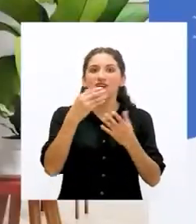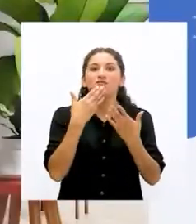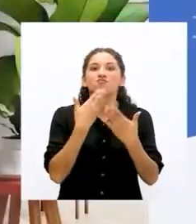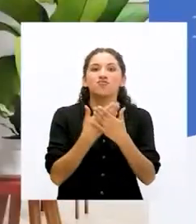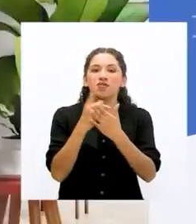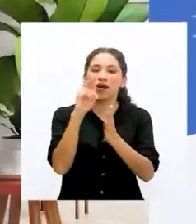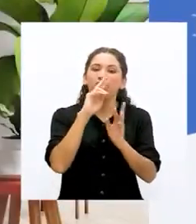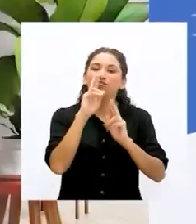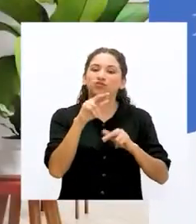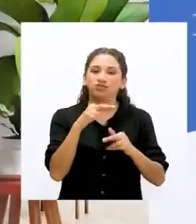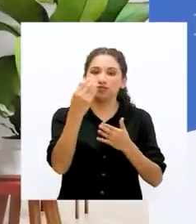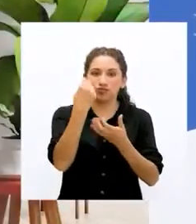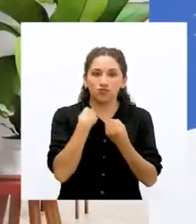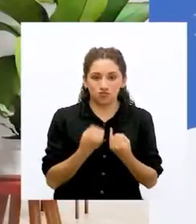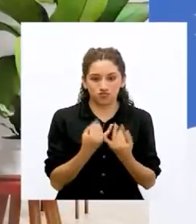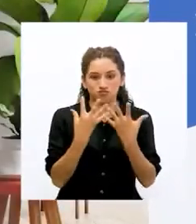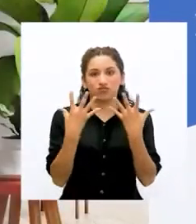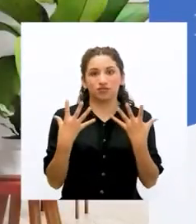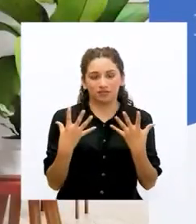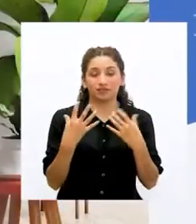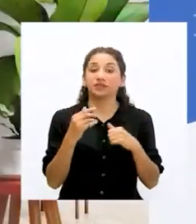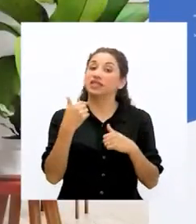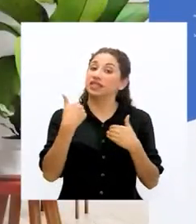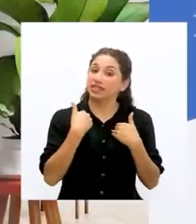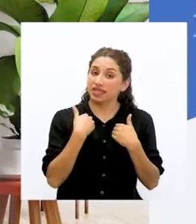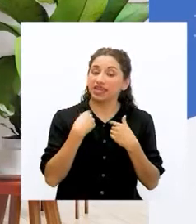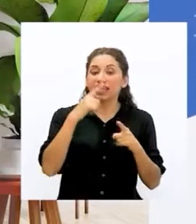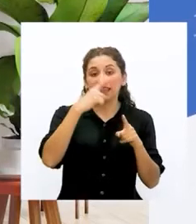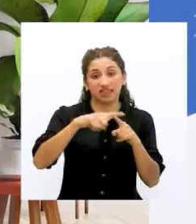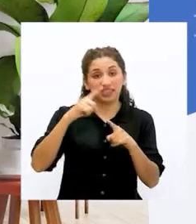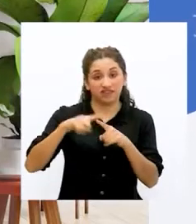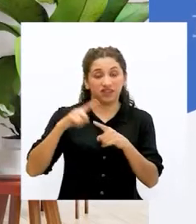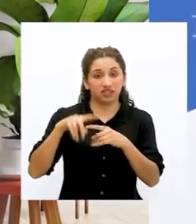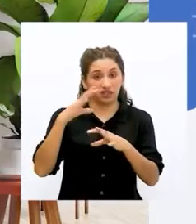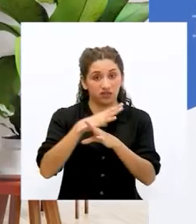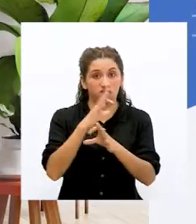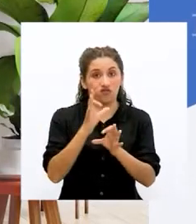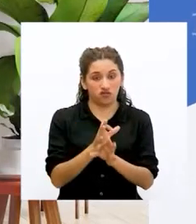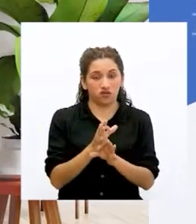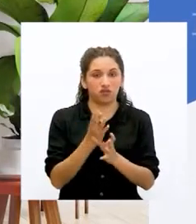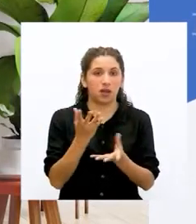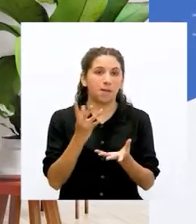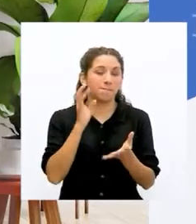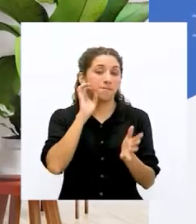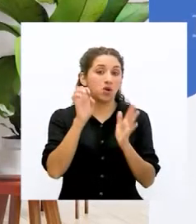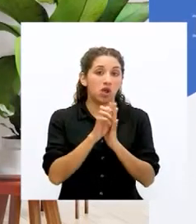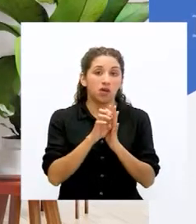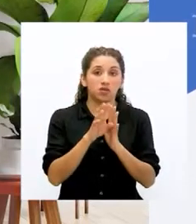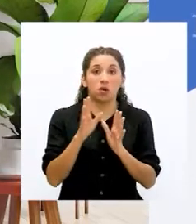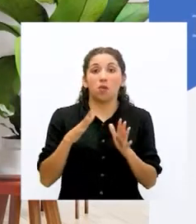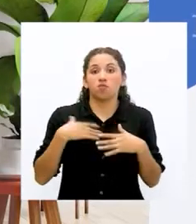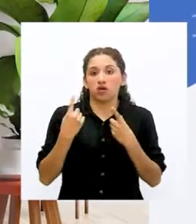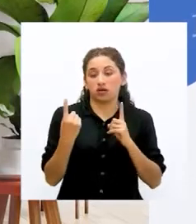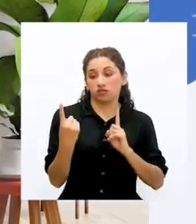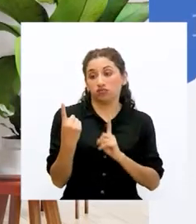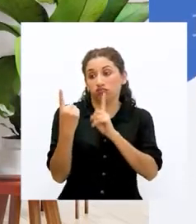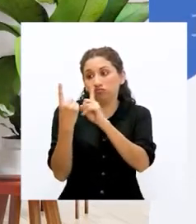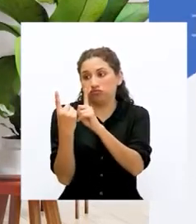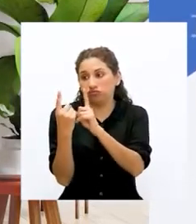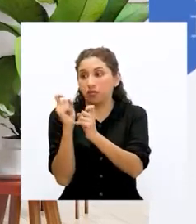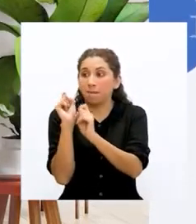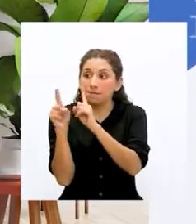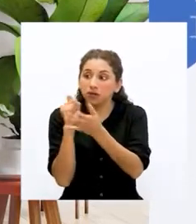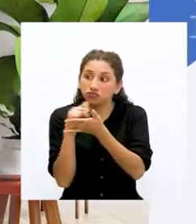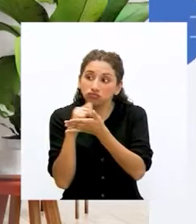bien, como te comenté, existen varias maneras de realizar encuestas. Puede ser presencial, por escrito,